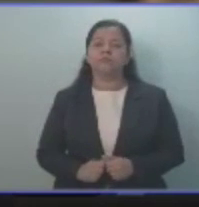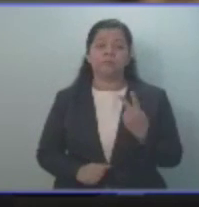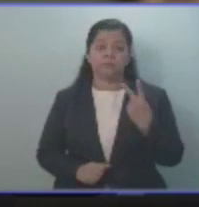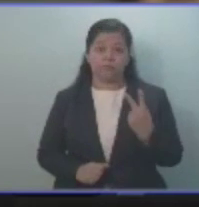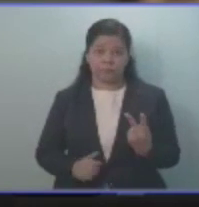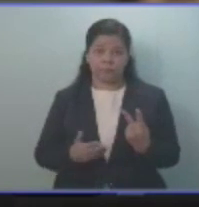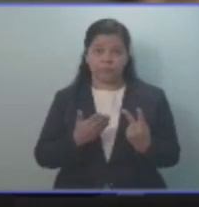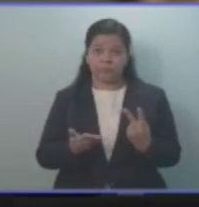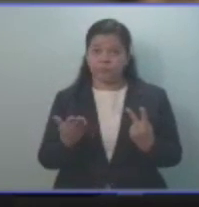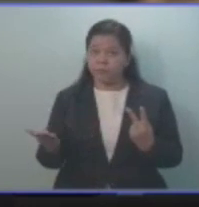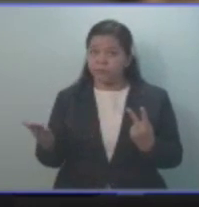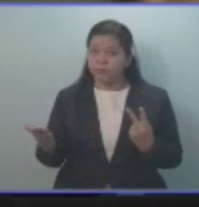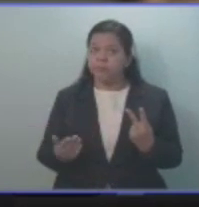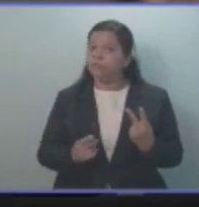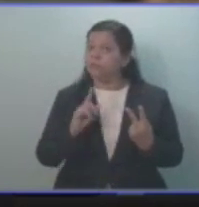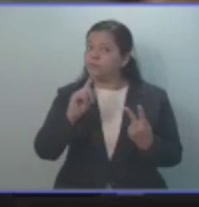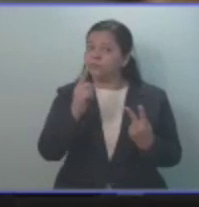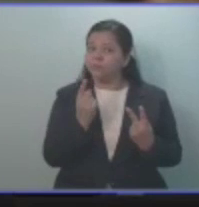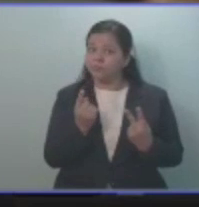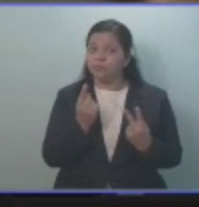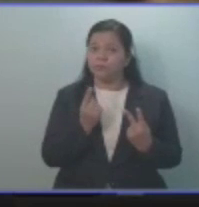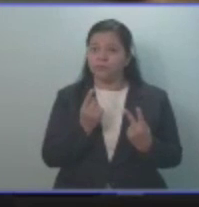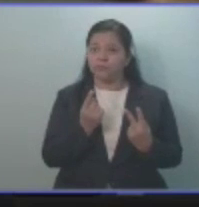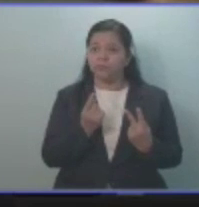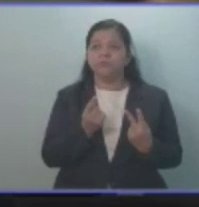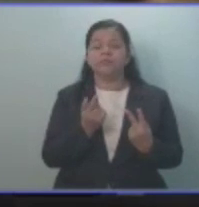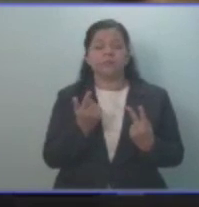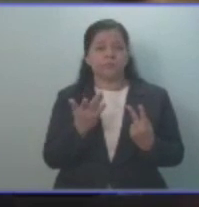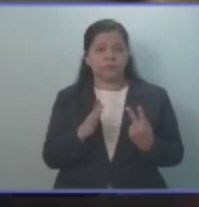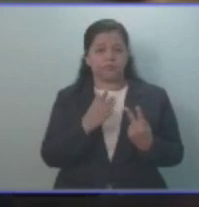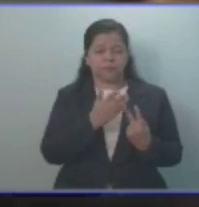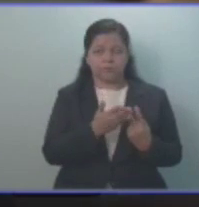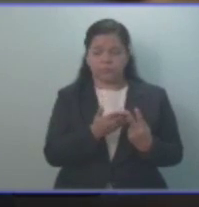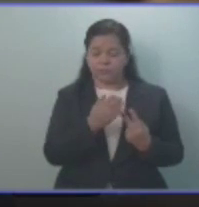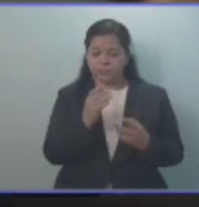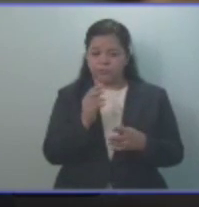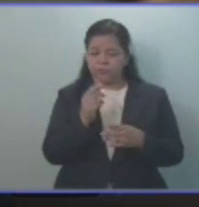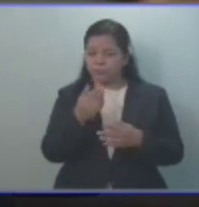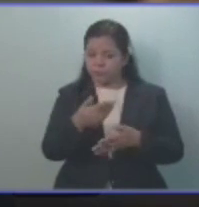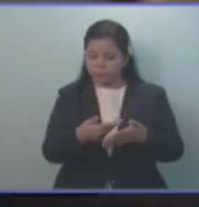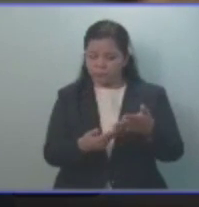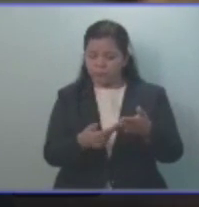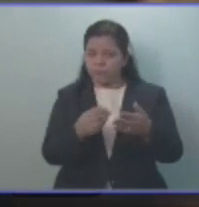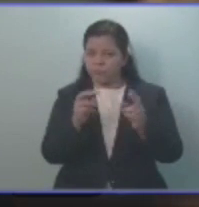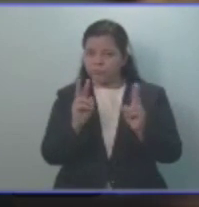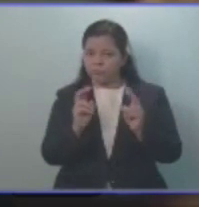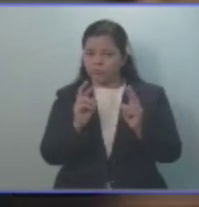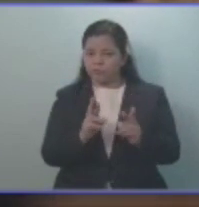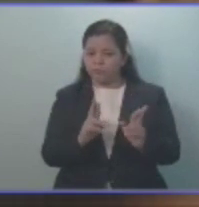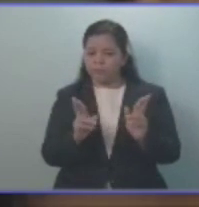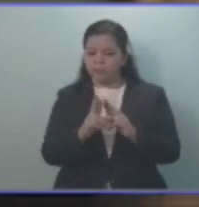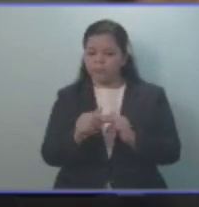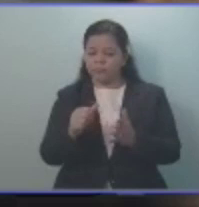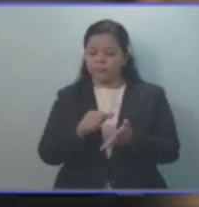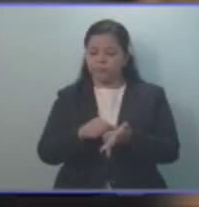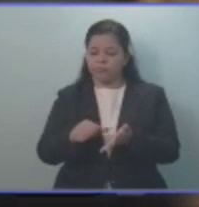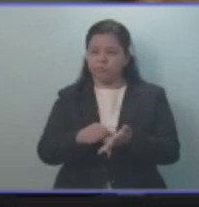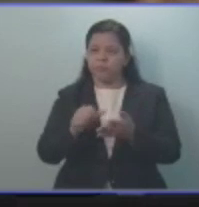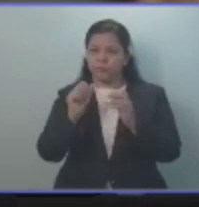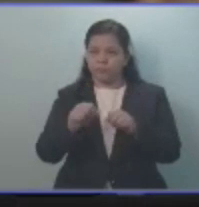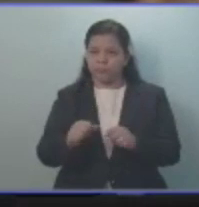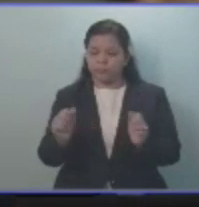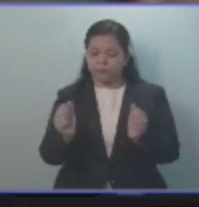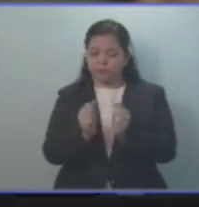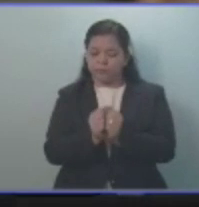cosas, presidente. Una es de que las piezas que van en reformas al tema de las alcaldías, que se vean